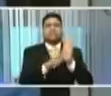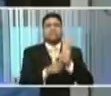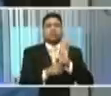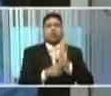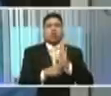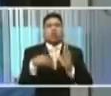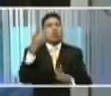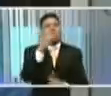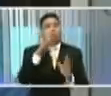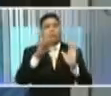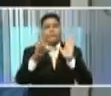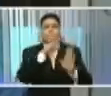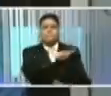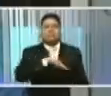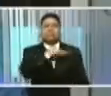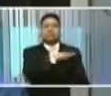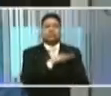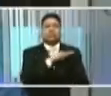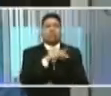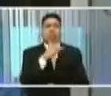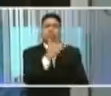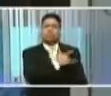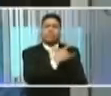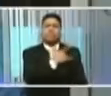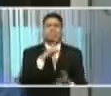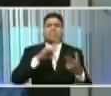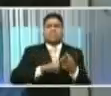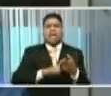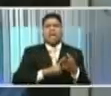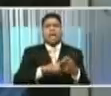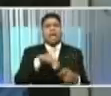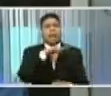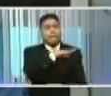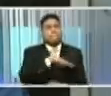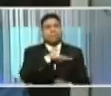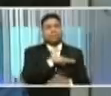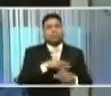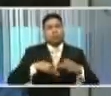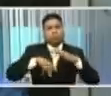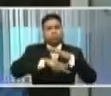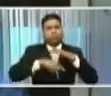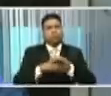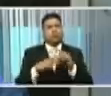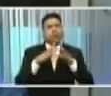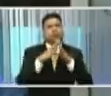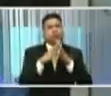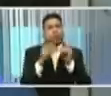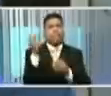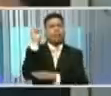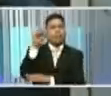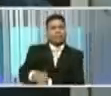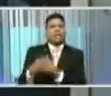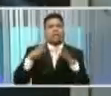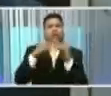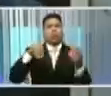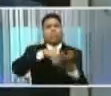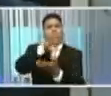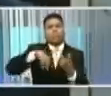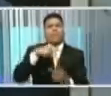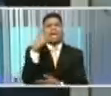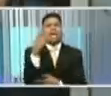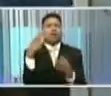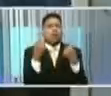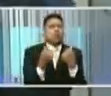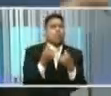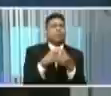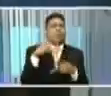Sucre, que tienen sus aulas de clase. ¿Cuántas cosas pueden hacer para derrotar la guerra económica y convertirse en